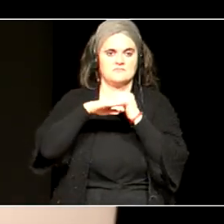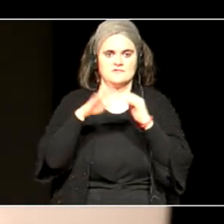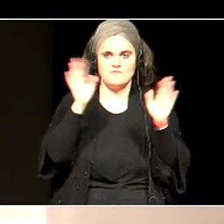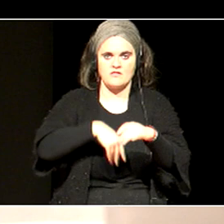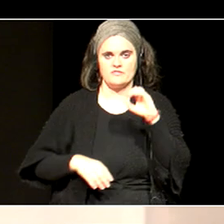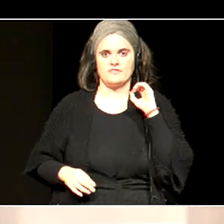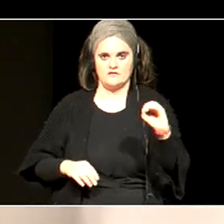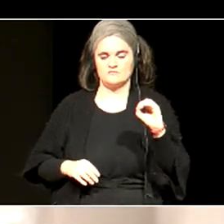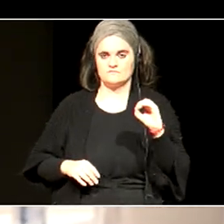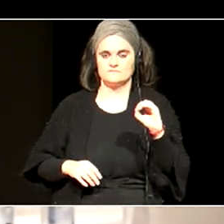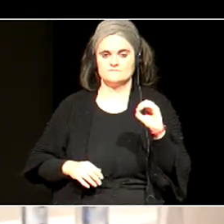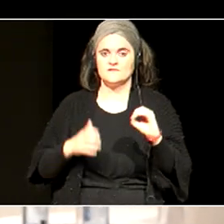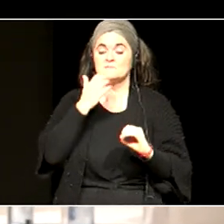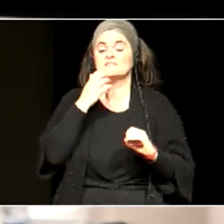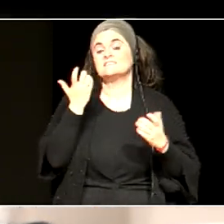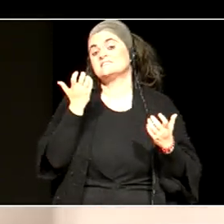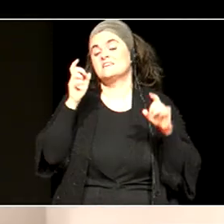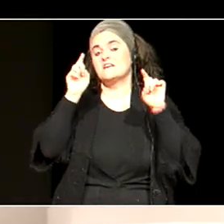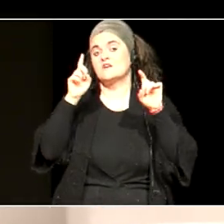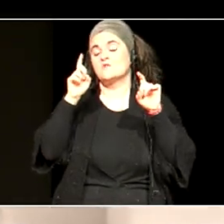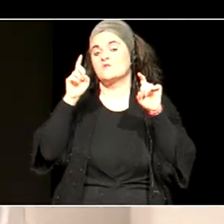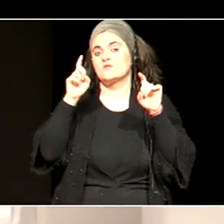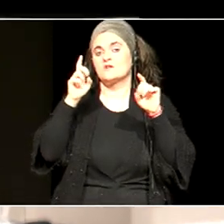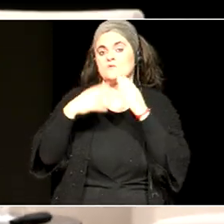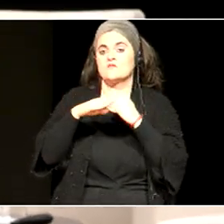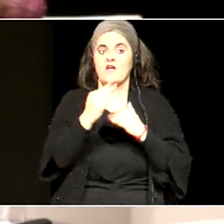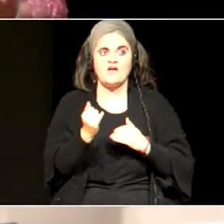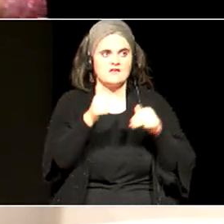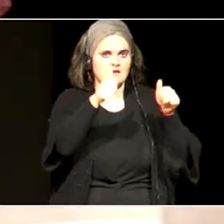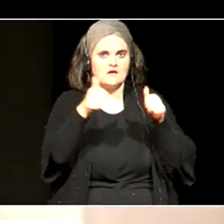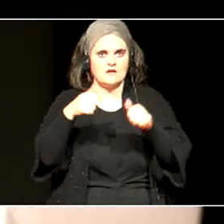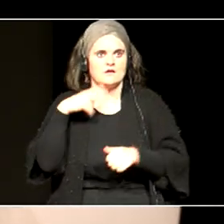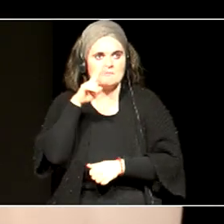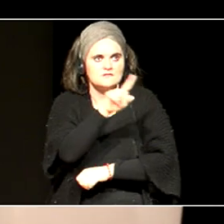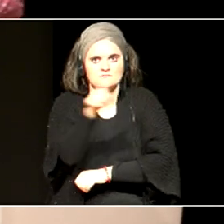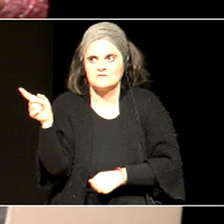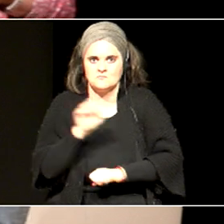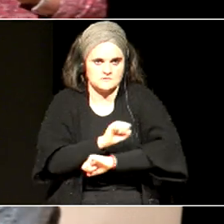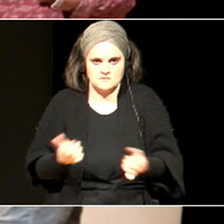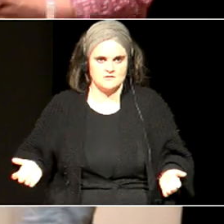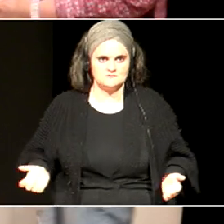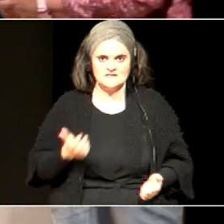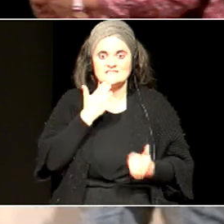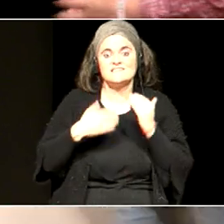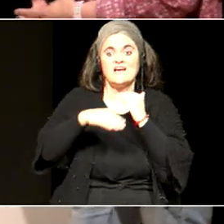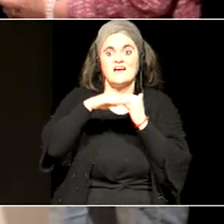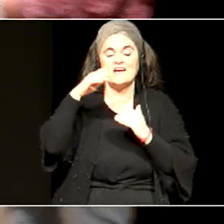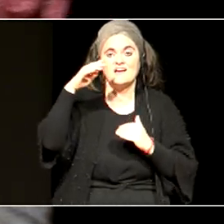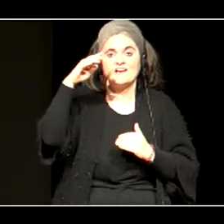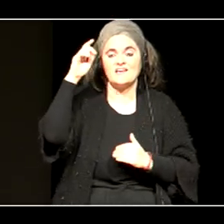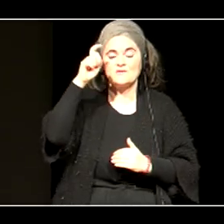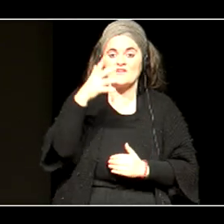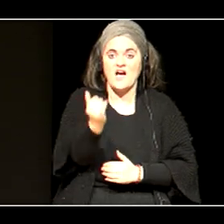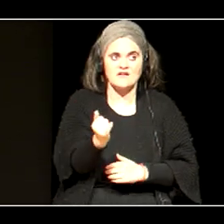es imposible que habiendo algo de coeducación haya visto lo que he visto porque si no no estaría pero sí que hay muchísimos